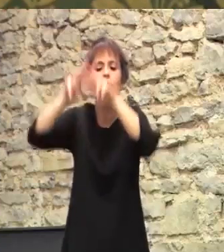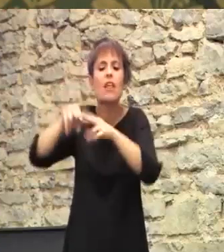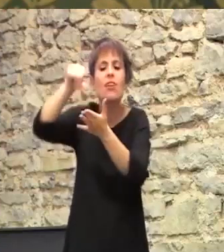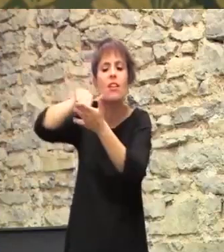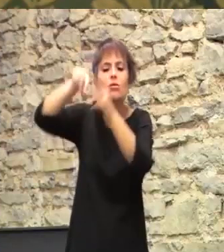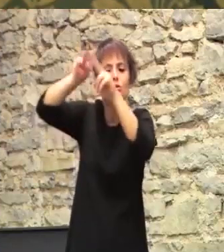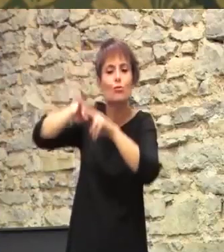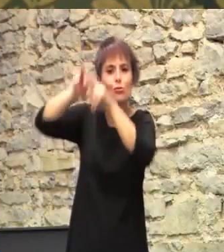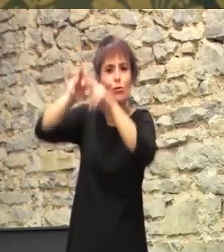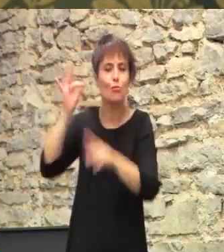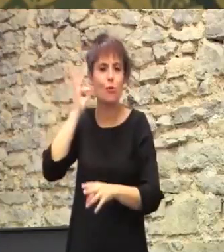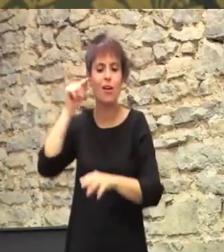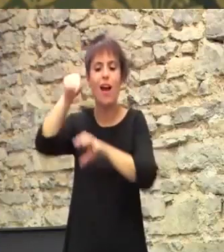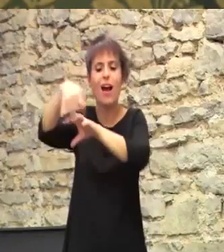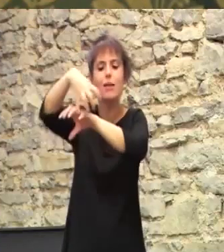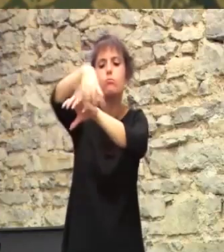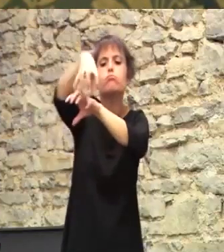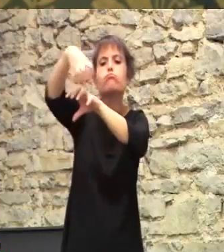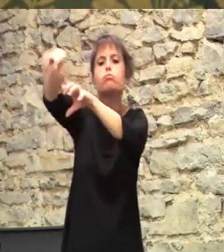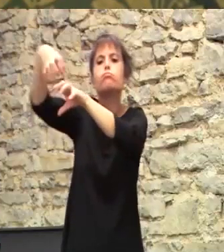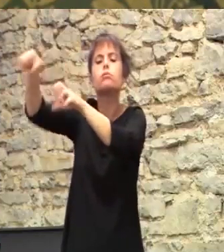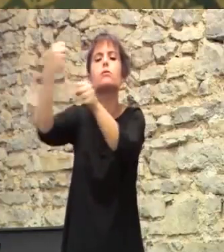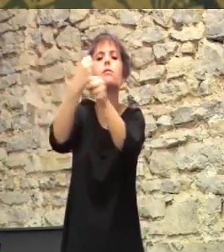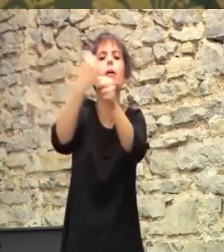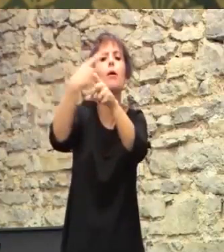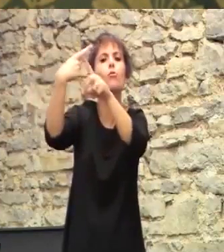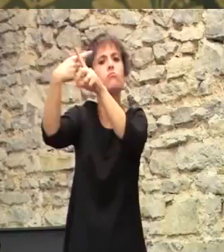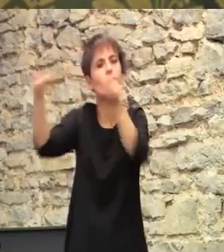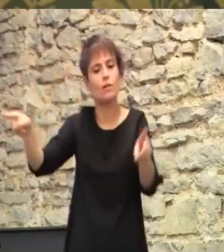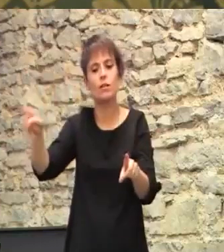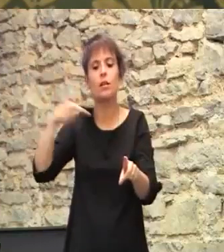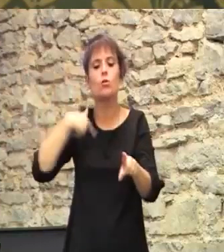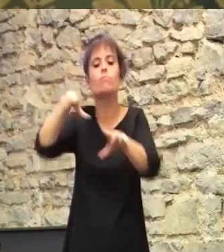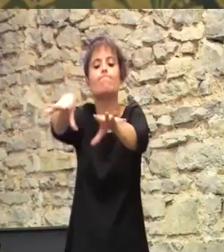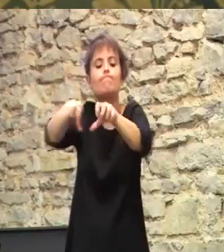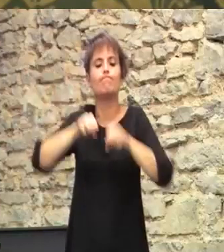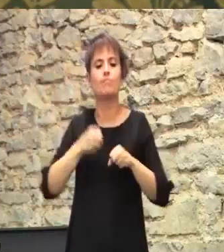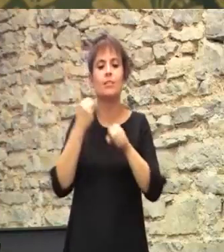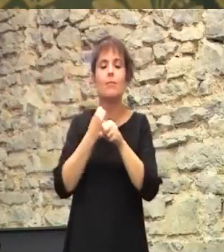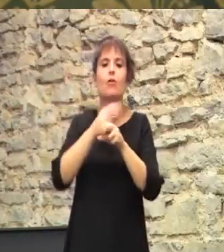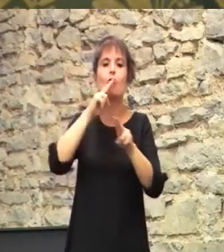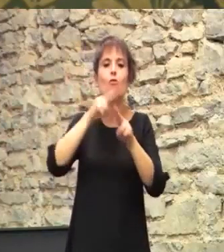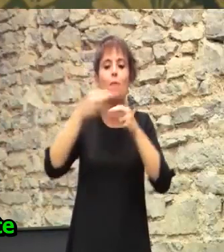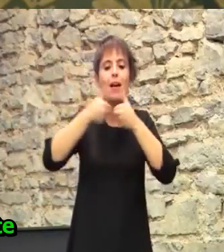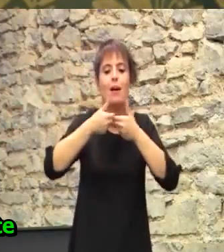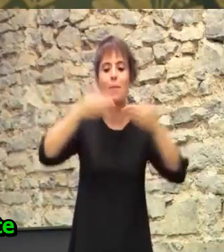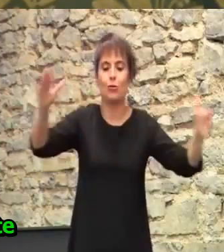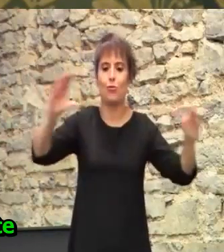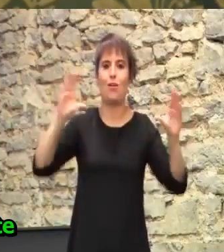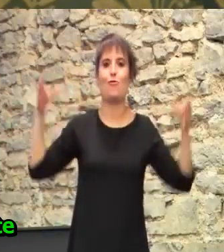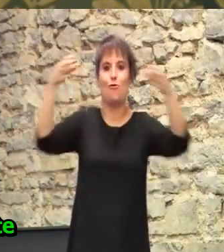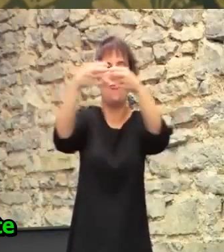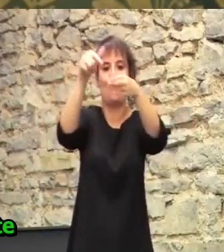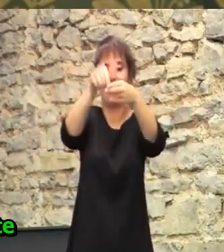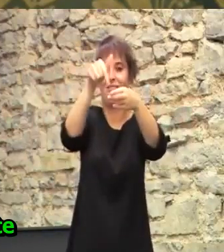allí nos nos distribuimos distintas tareas y a mí me interesó tomar lo que ya me apertura a la comunidad porque me